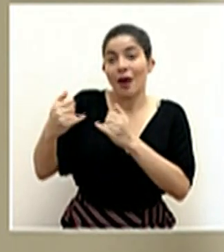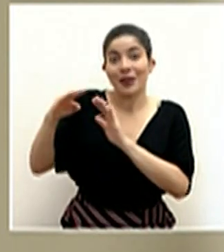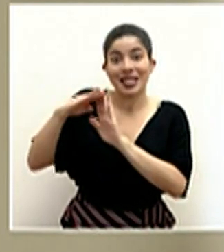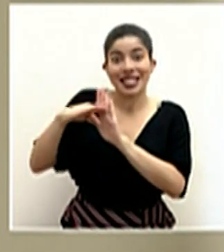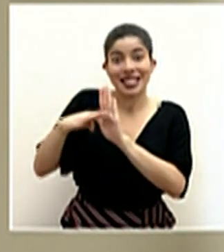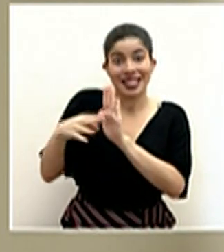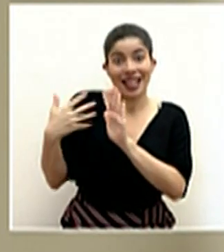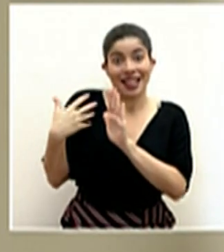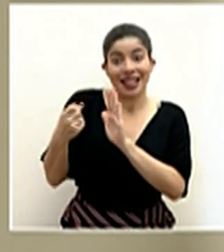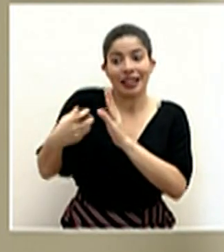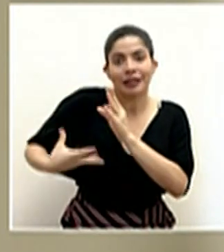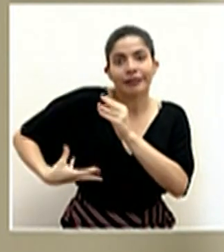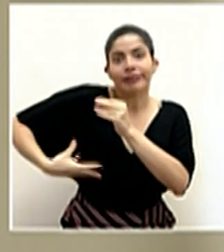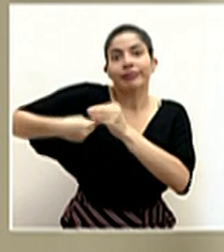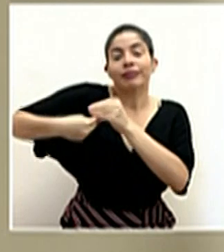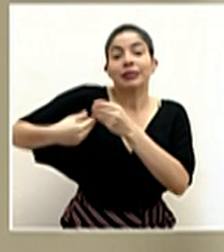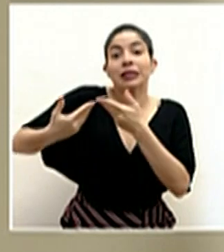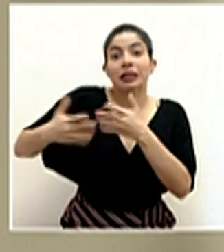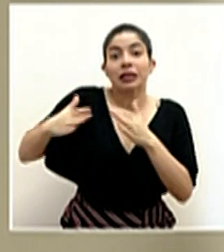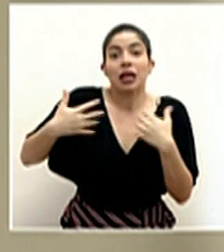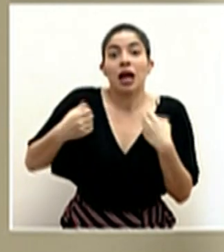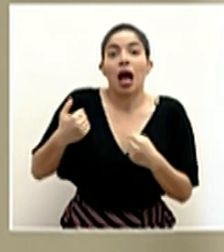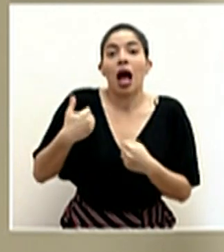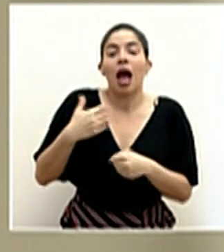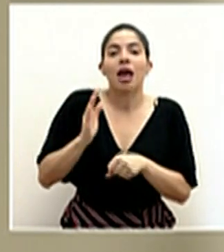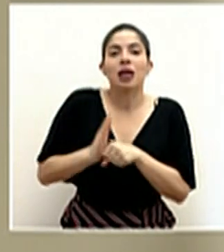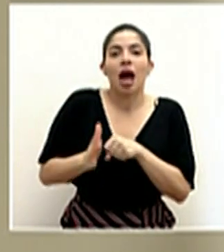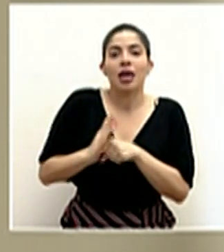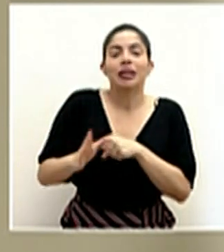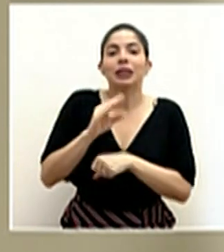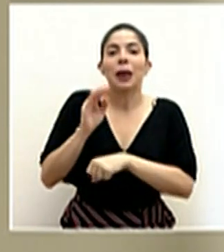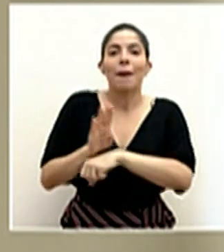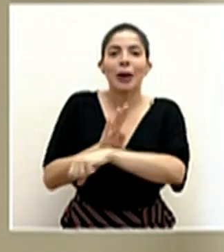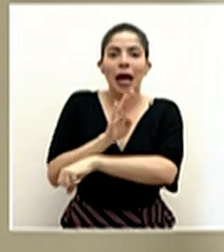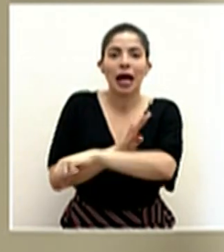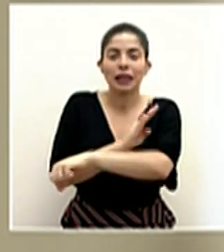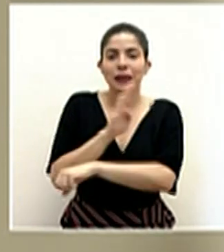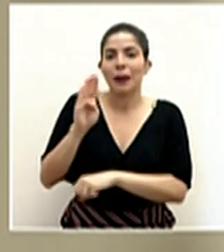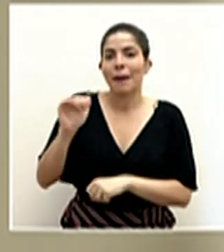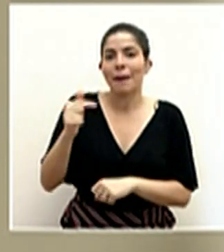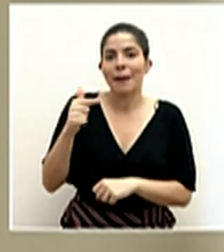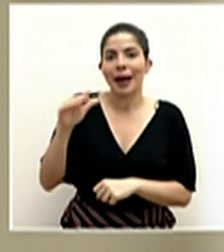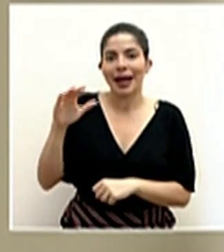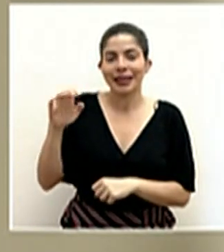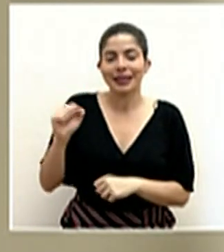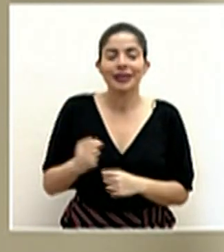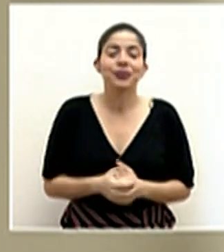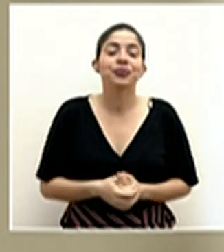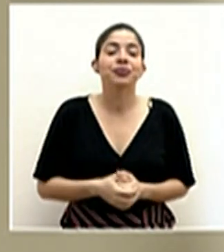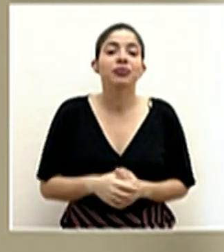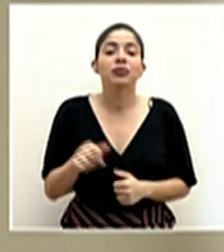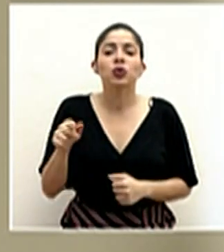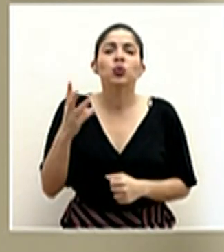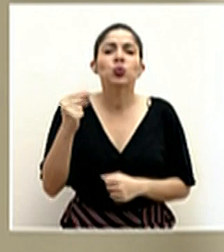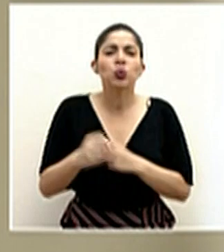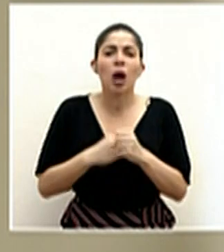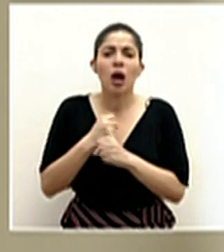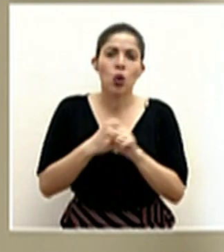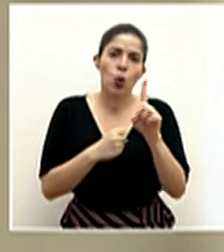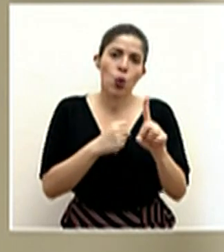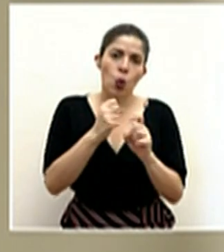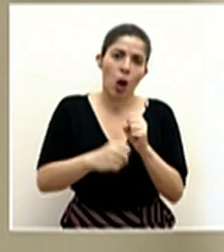lista de cantones con casos recuperados Cañas y Bagaces. El rango de edad de estas personas va desde el año hasta